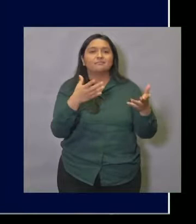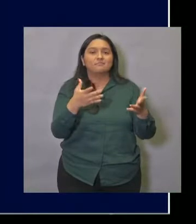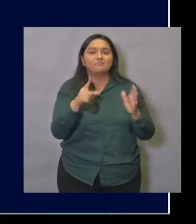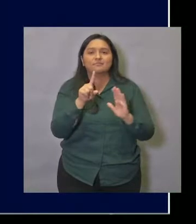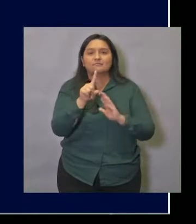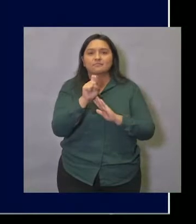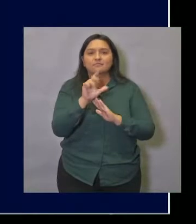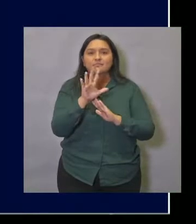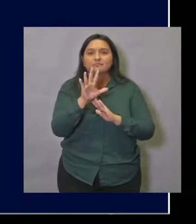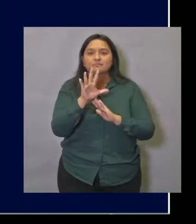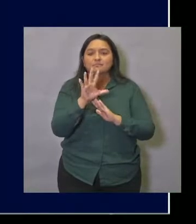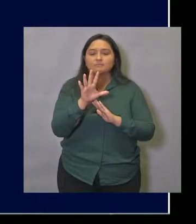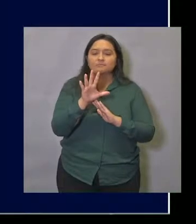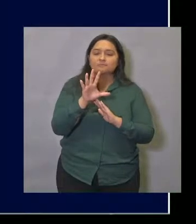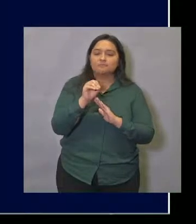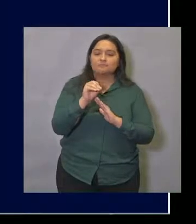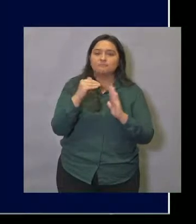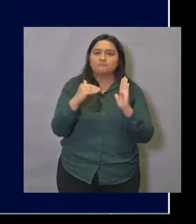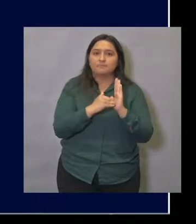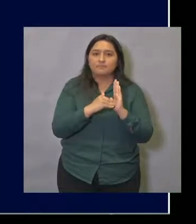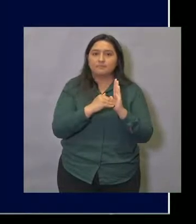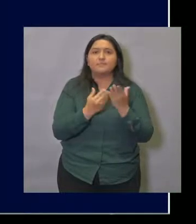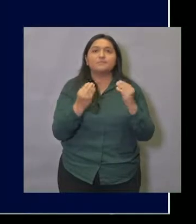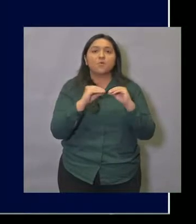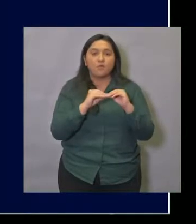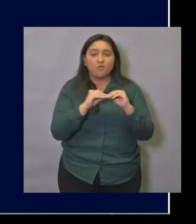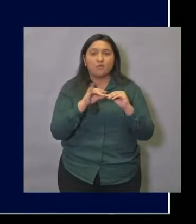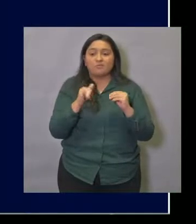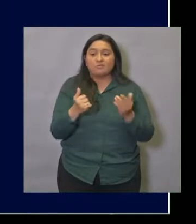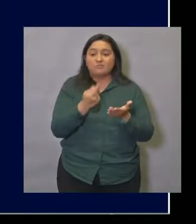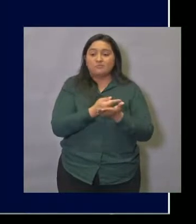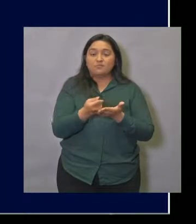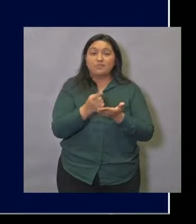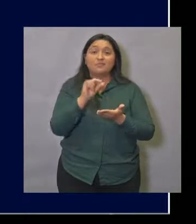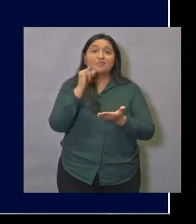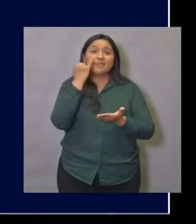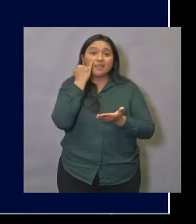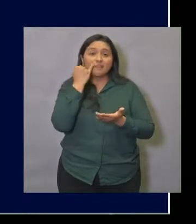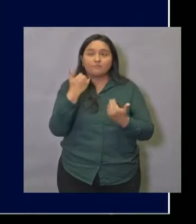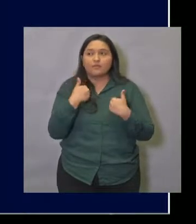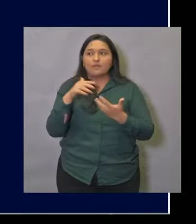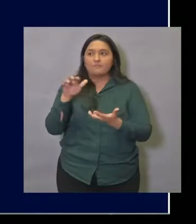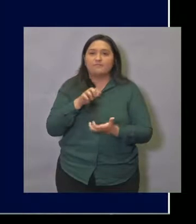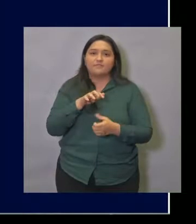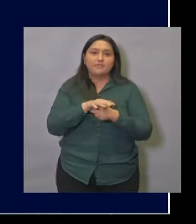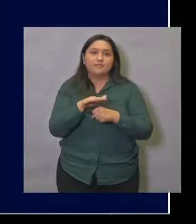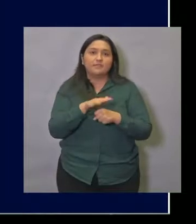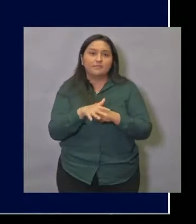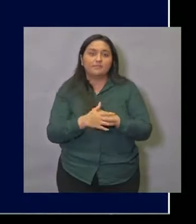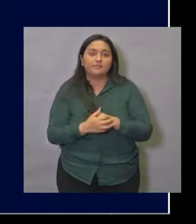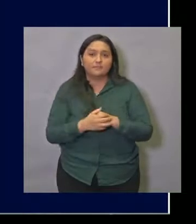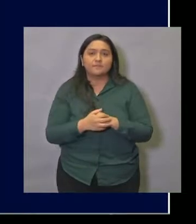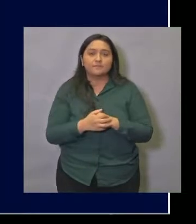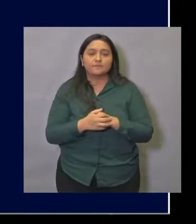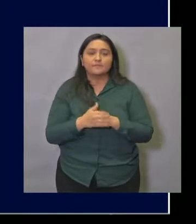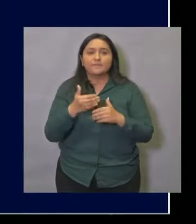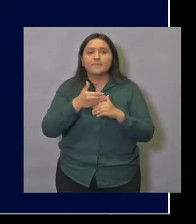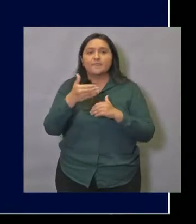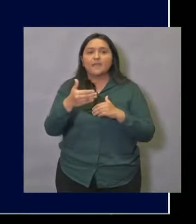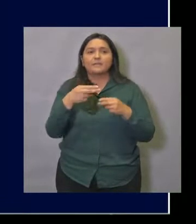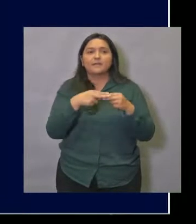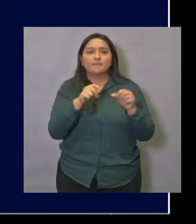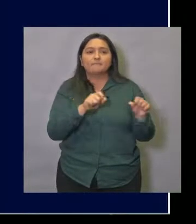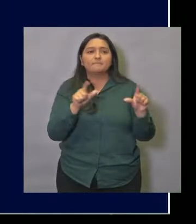157,000 dosis adicionales esta semana si hubiera suficiente suministro de vacunas. Next slide, please.